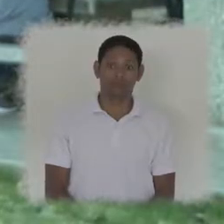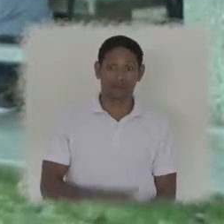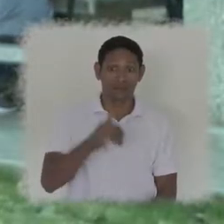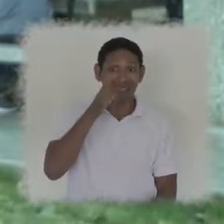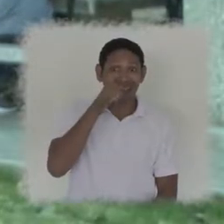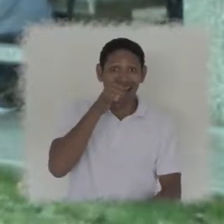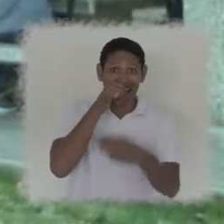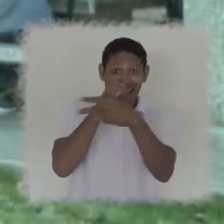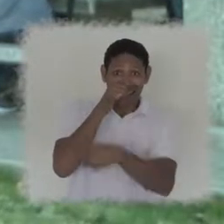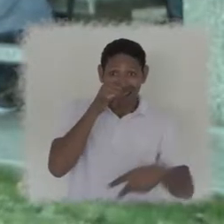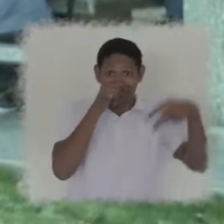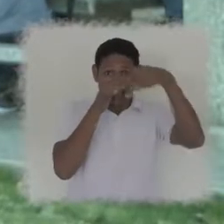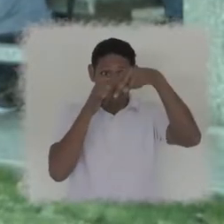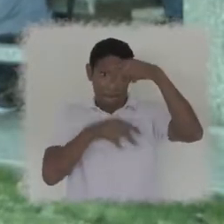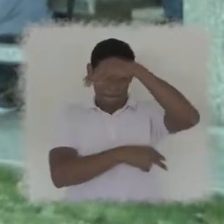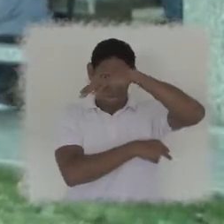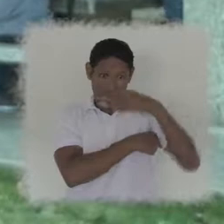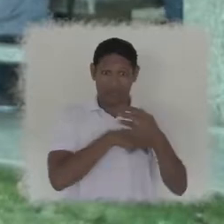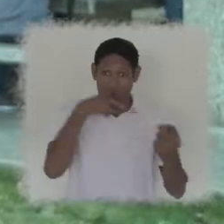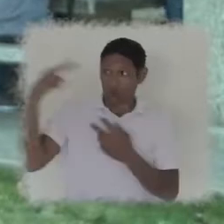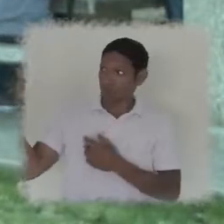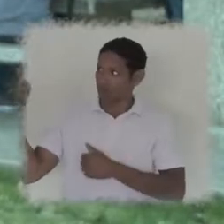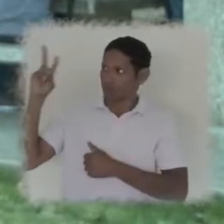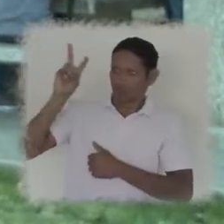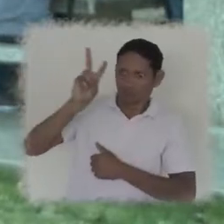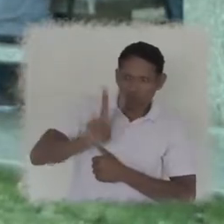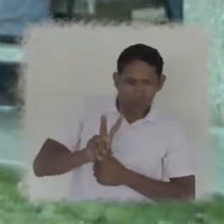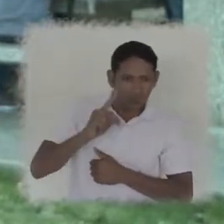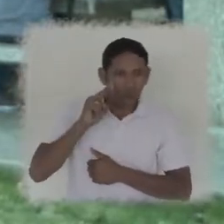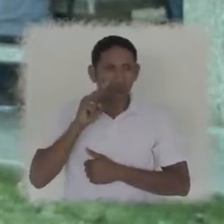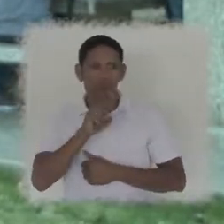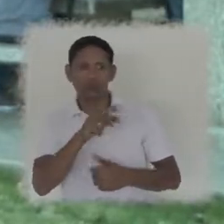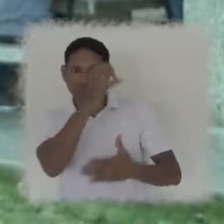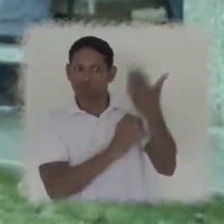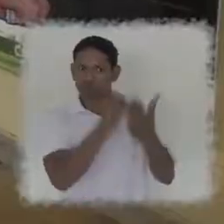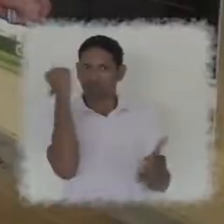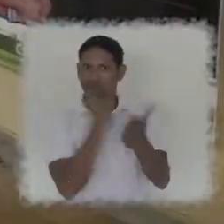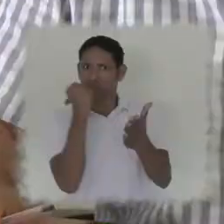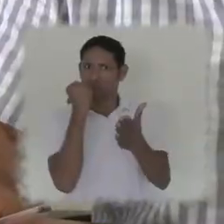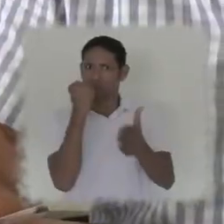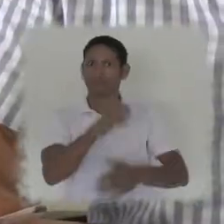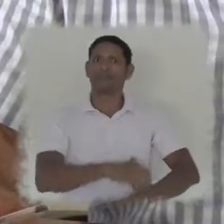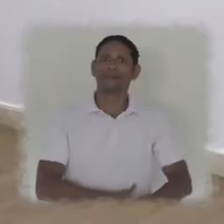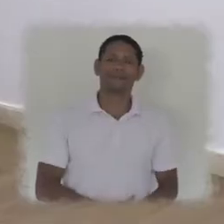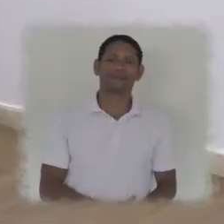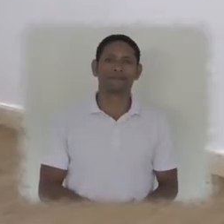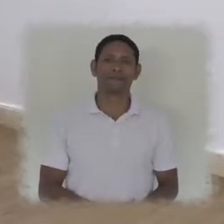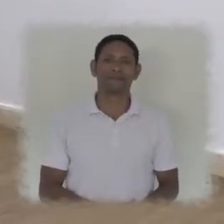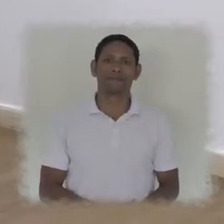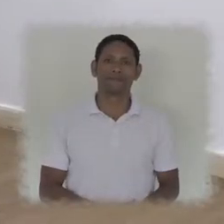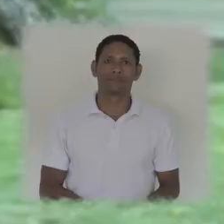Programa de antropología recibió visita de pares en busca de acreditación de alta calidad.